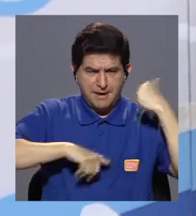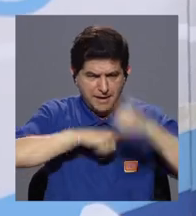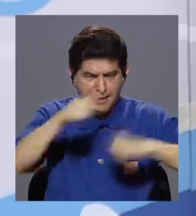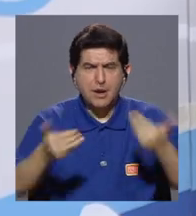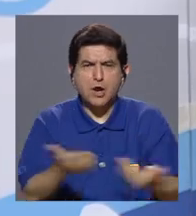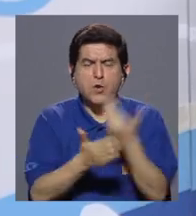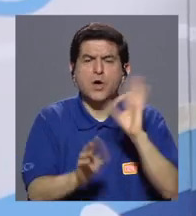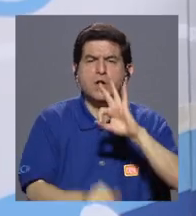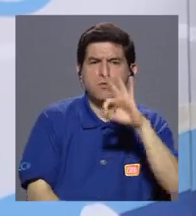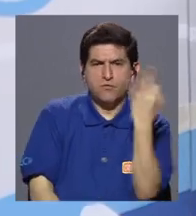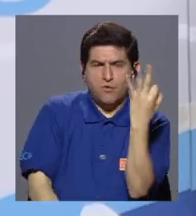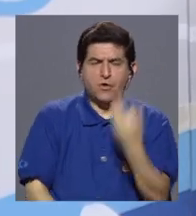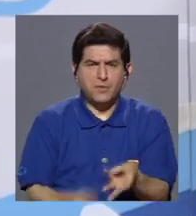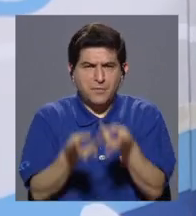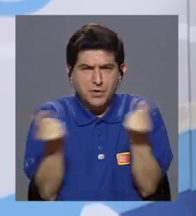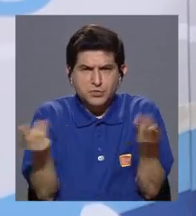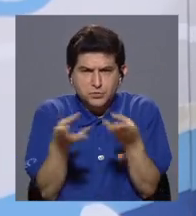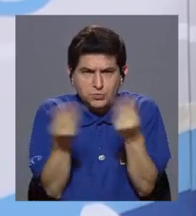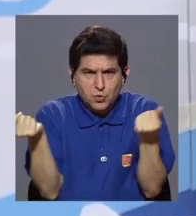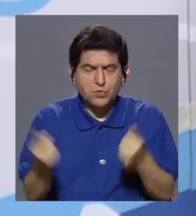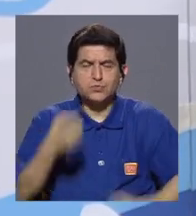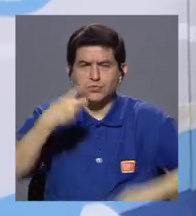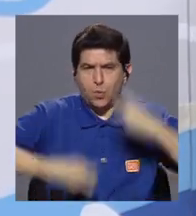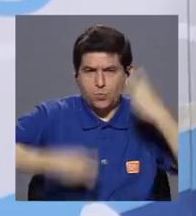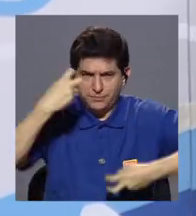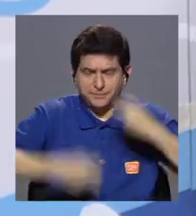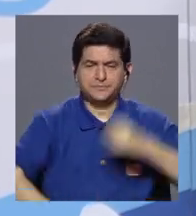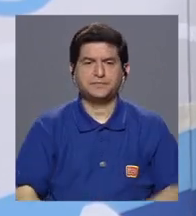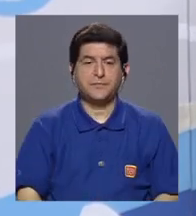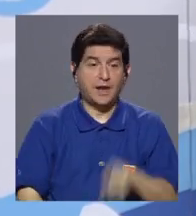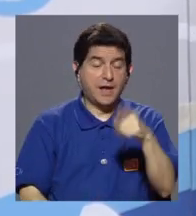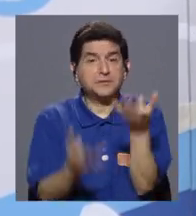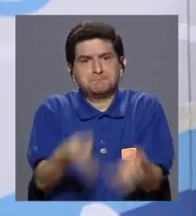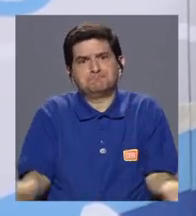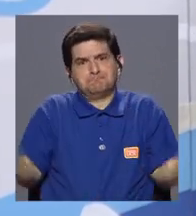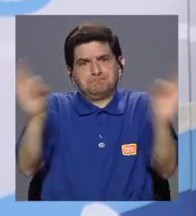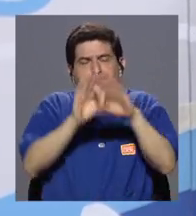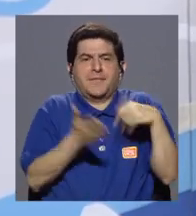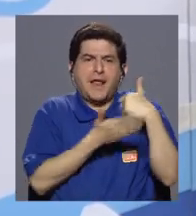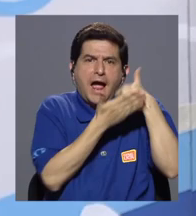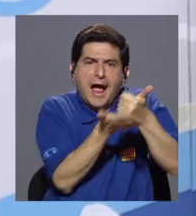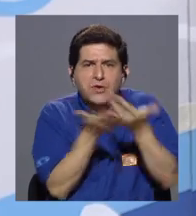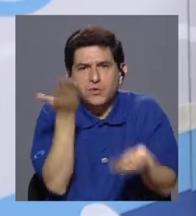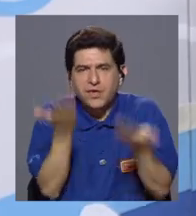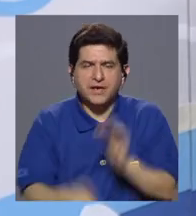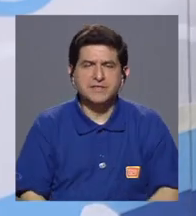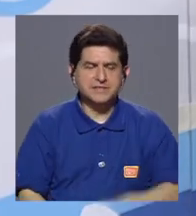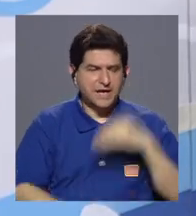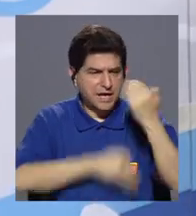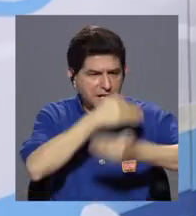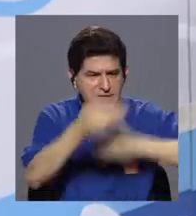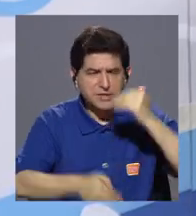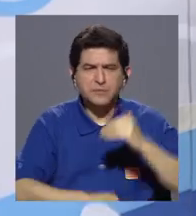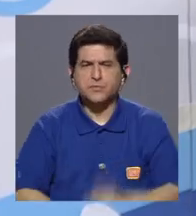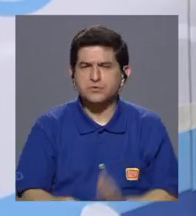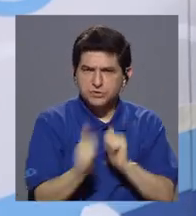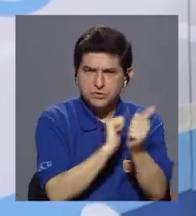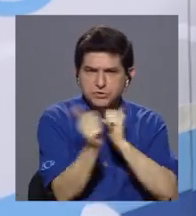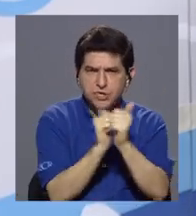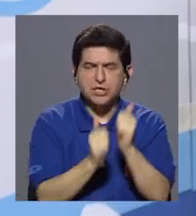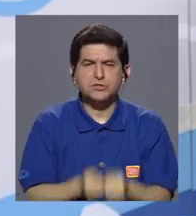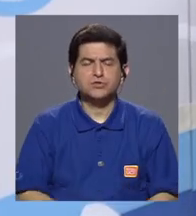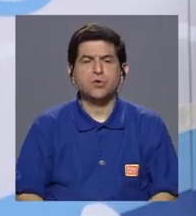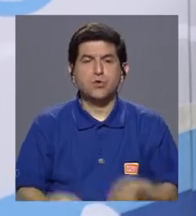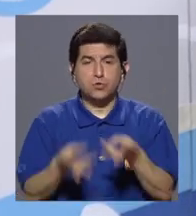ofrezcan una nueva forma de resolver ese problema eso es fundamental para ayudarles digamos en su proceso de competencia con las